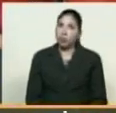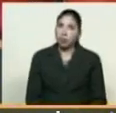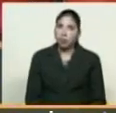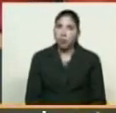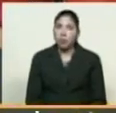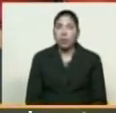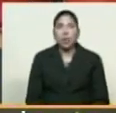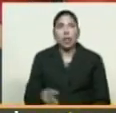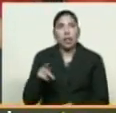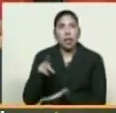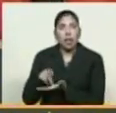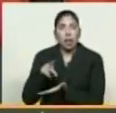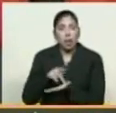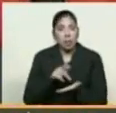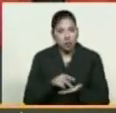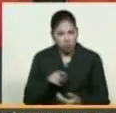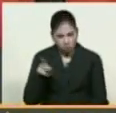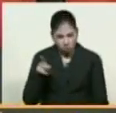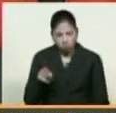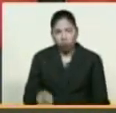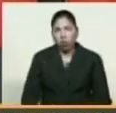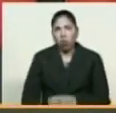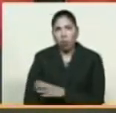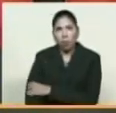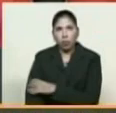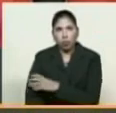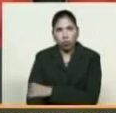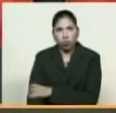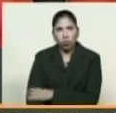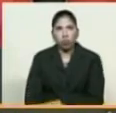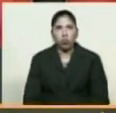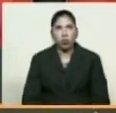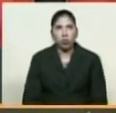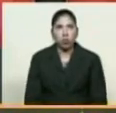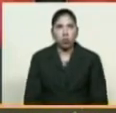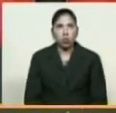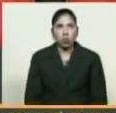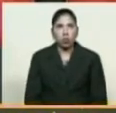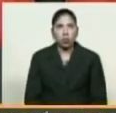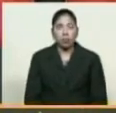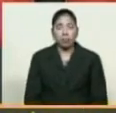participación de la oposición en las elecciones, lo más seguro